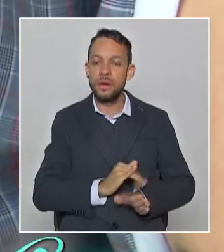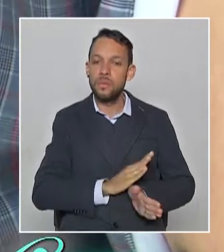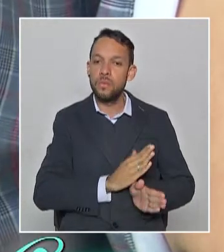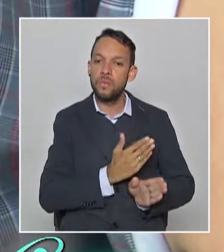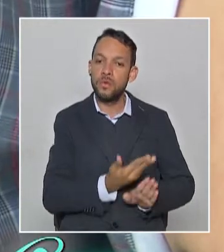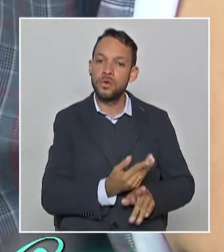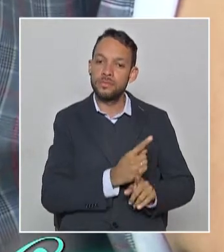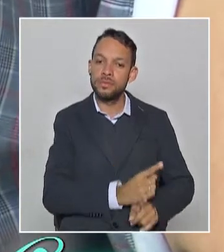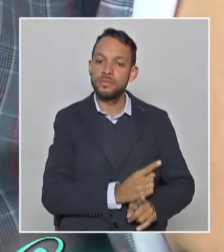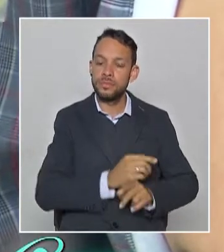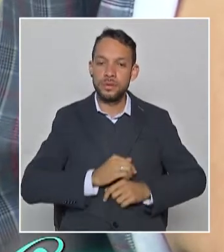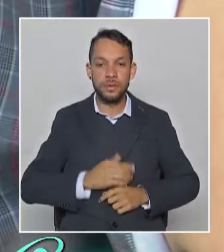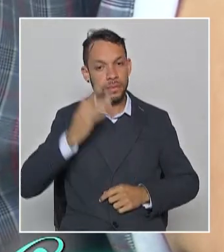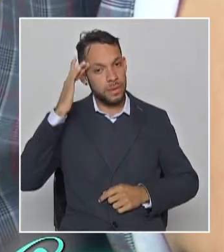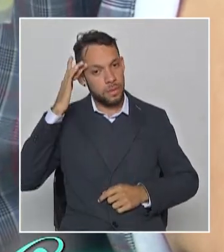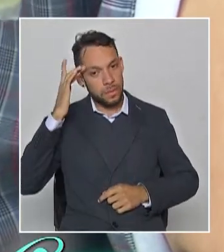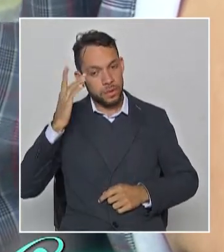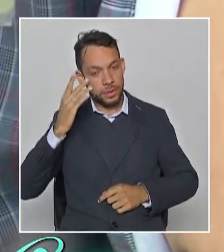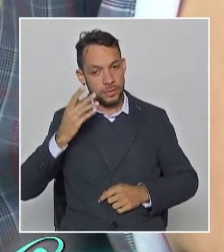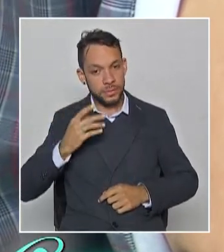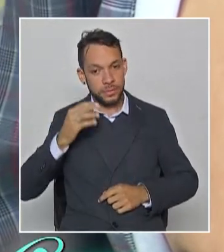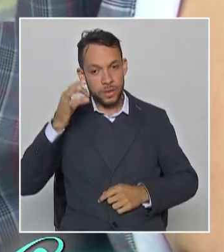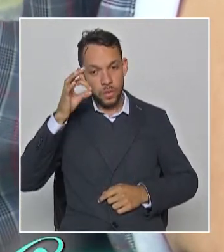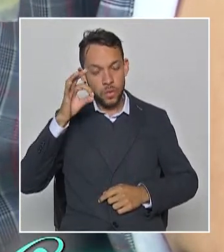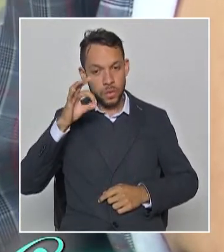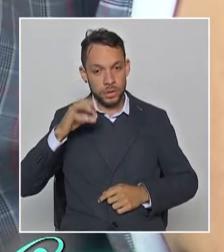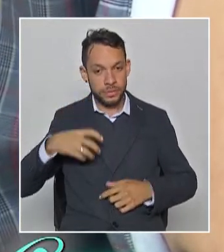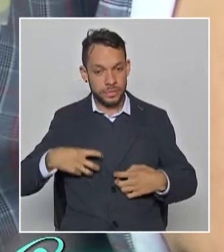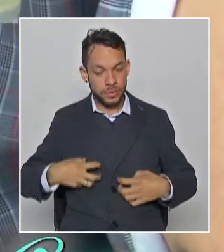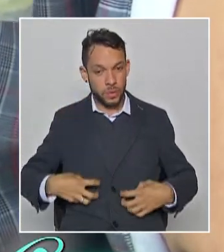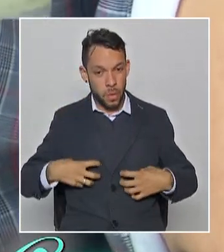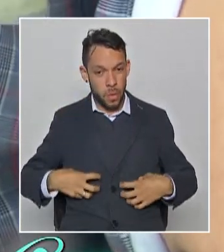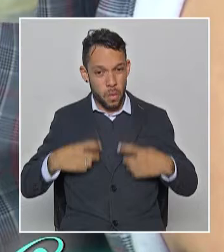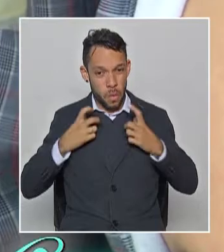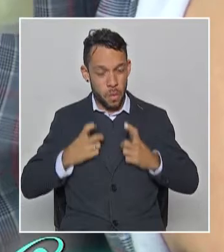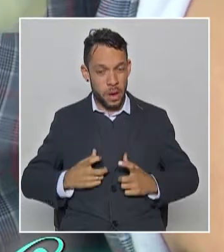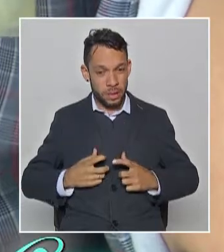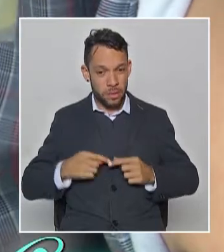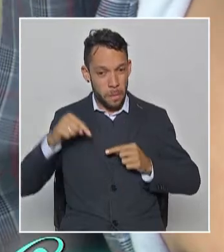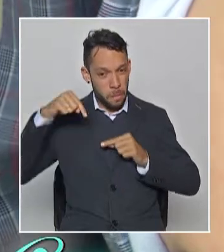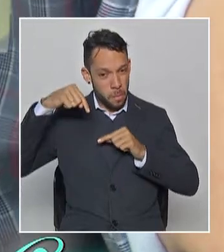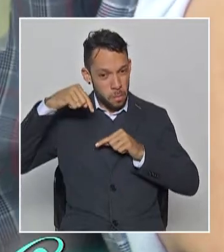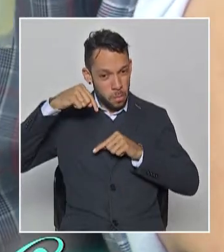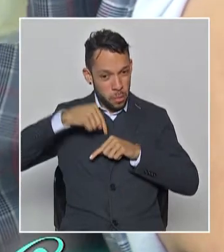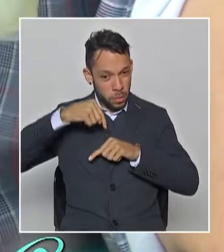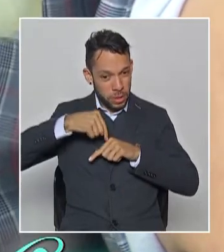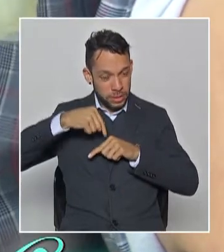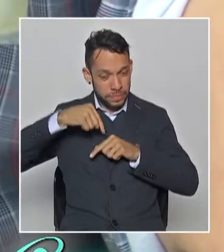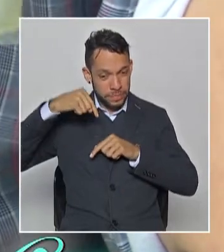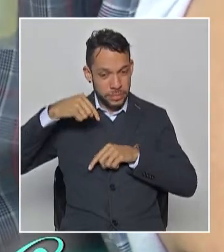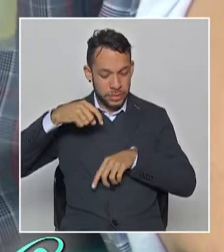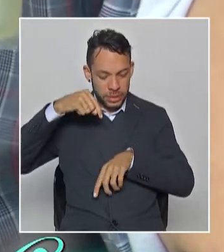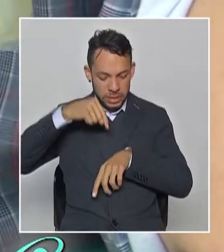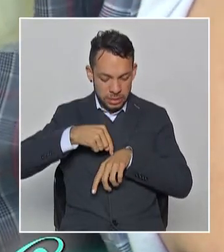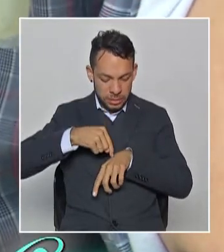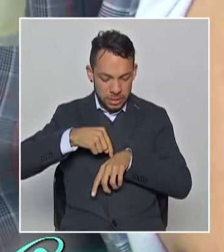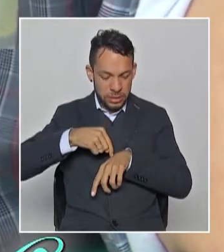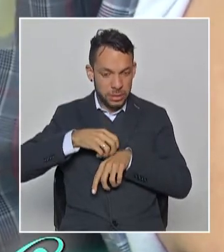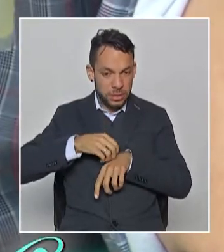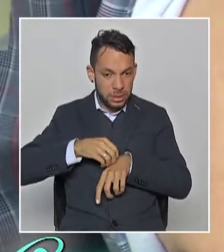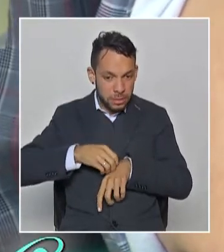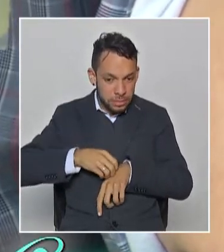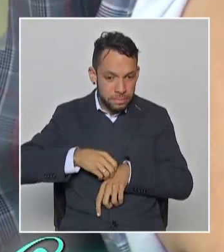fallece? Porque el saco de veneno está pegado a los intestinos. Entonces, como la piel es más